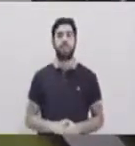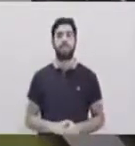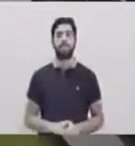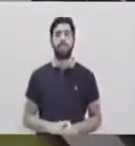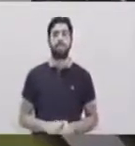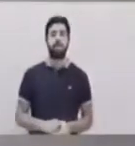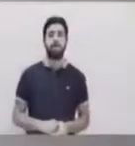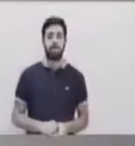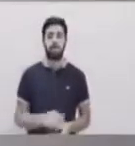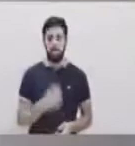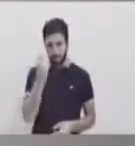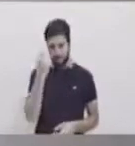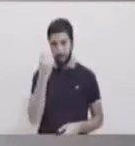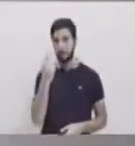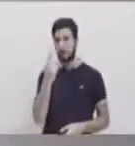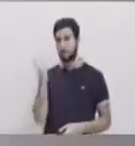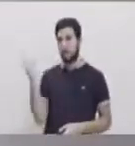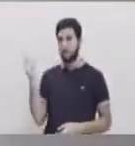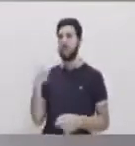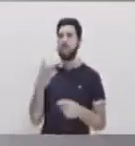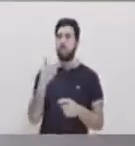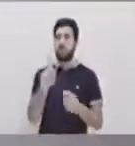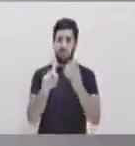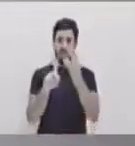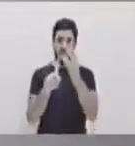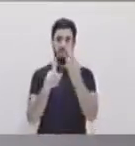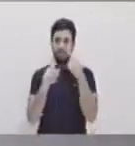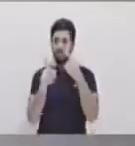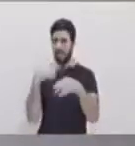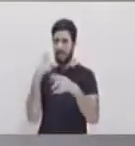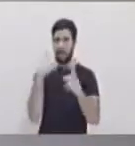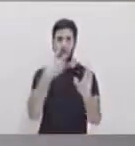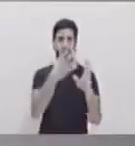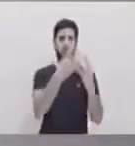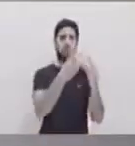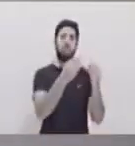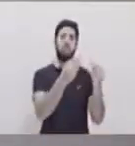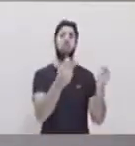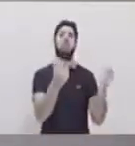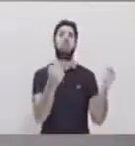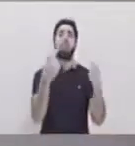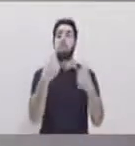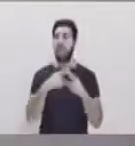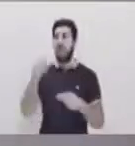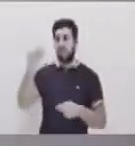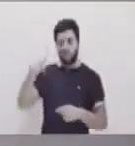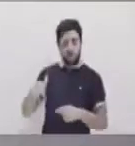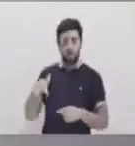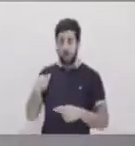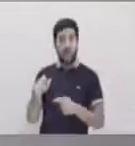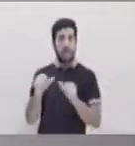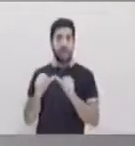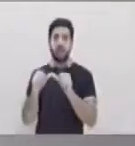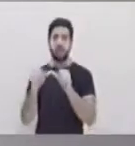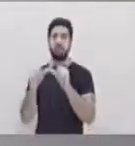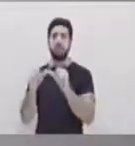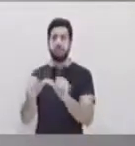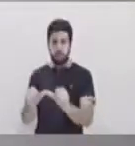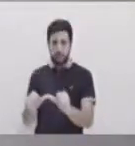encendida, pues esta sí, definitivamente se va a consumir y se acaba la servilleta. En este